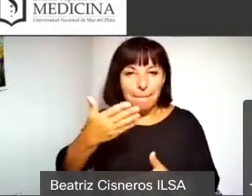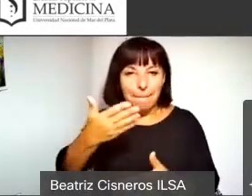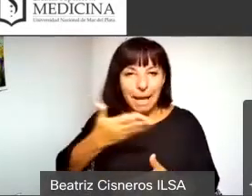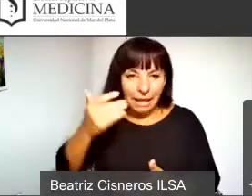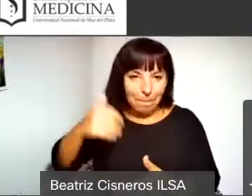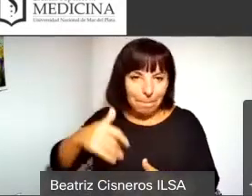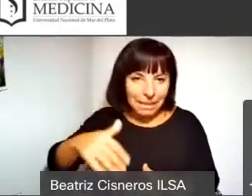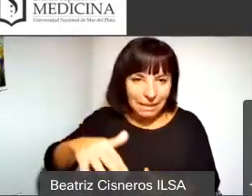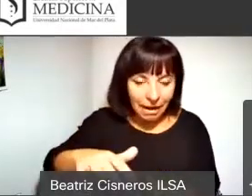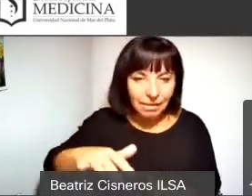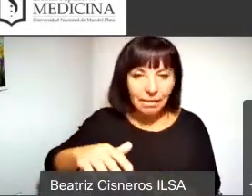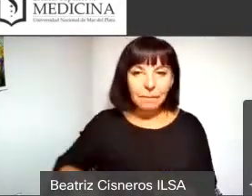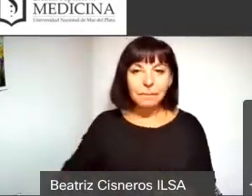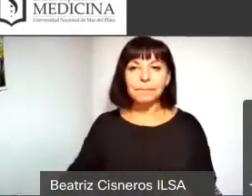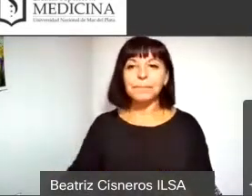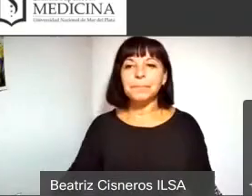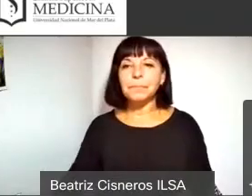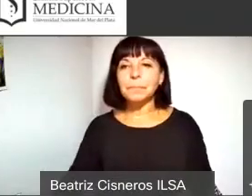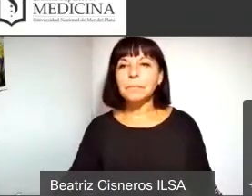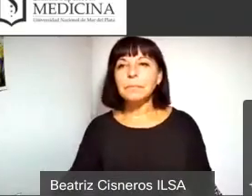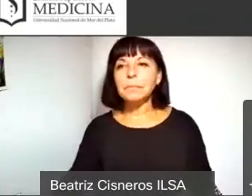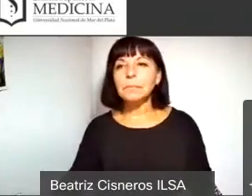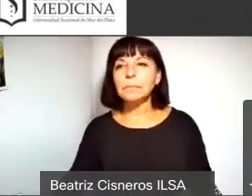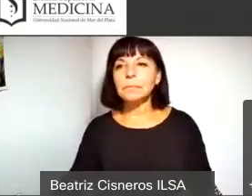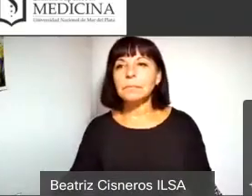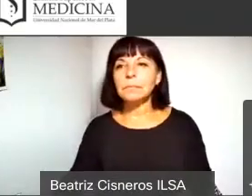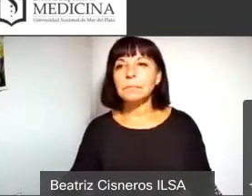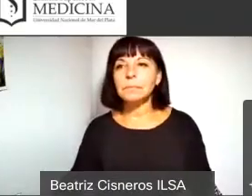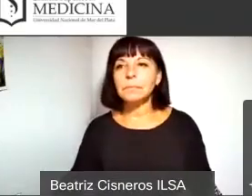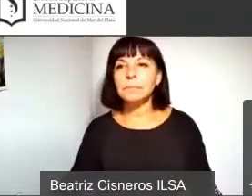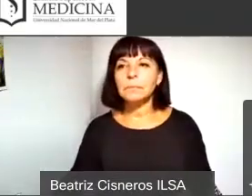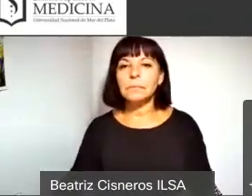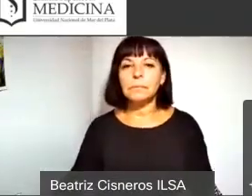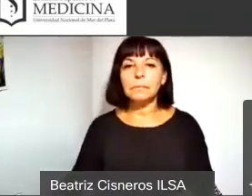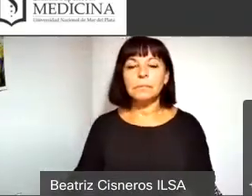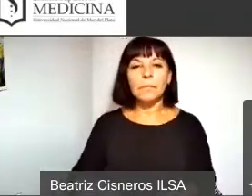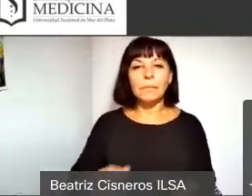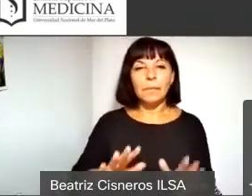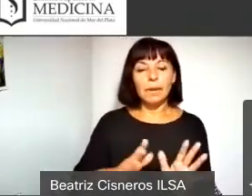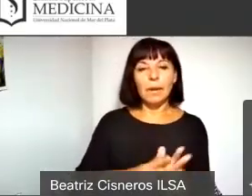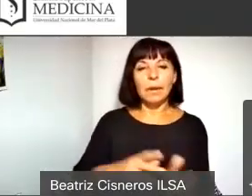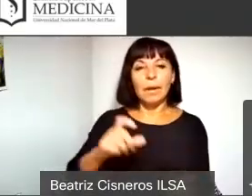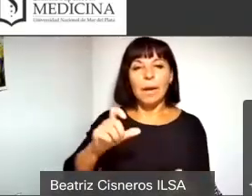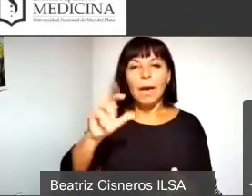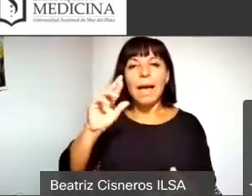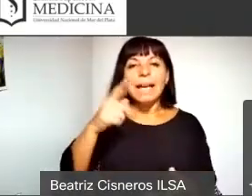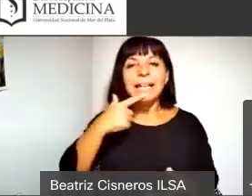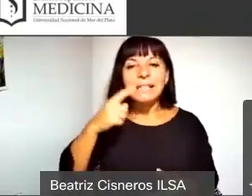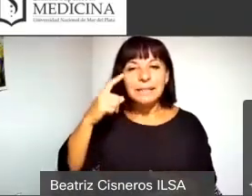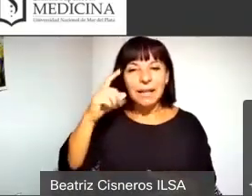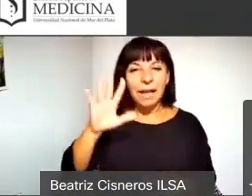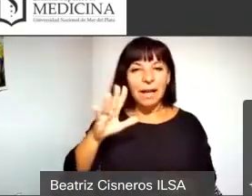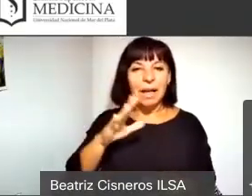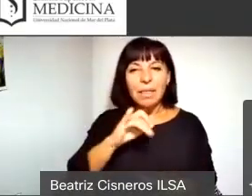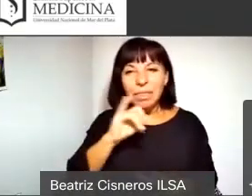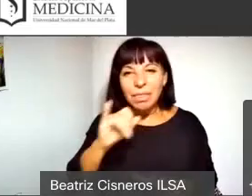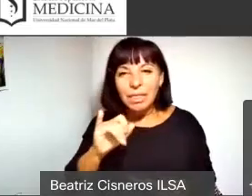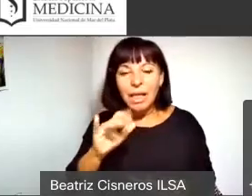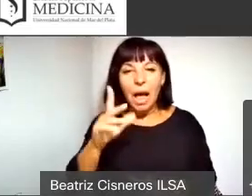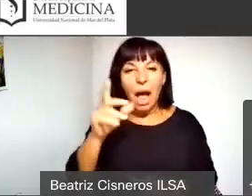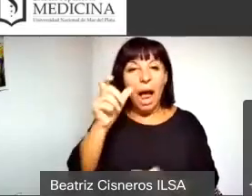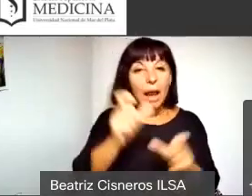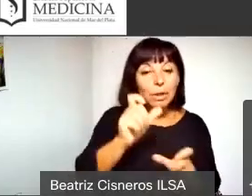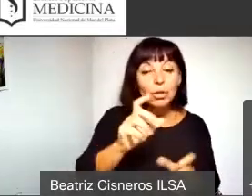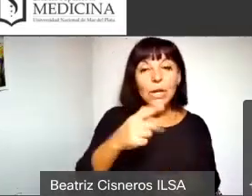y pinocitosis. Así que tengan en cuenta, Cris, por ahí si podés recordar esto, y después vemos para la persona que formuló